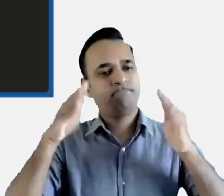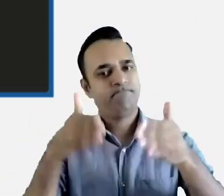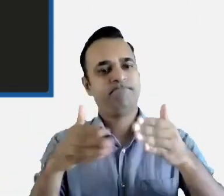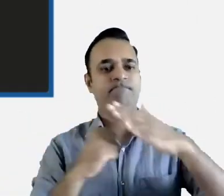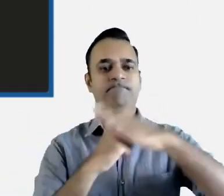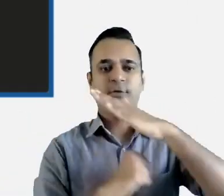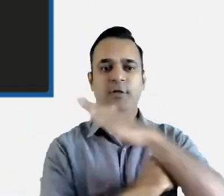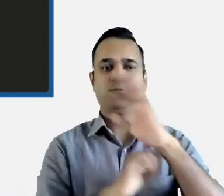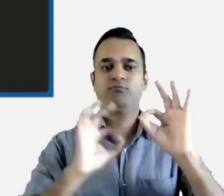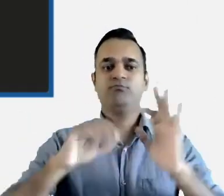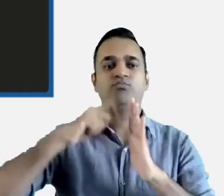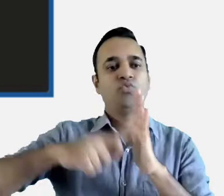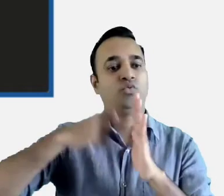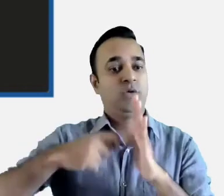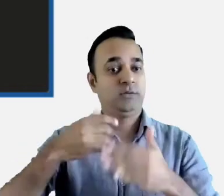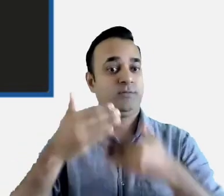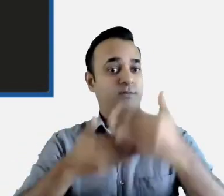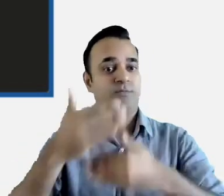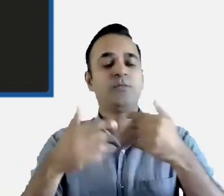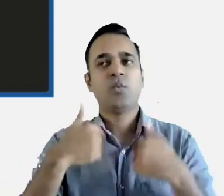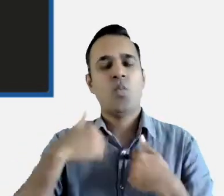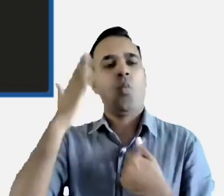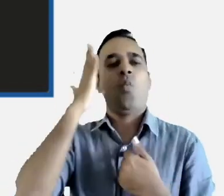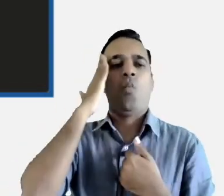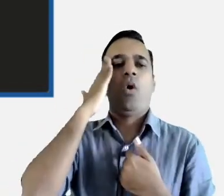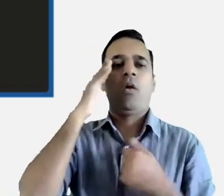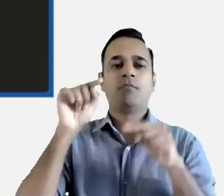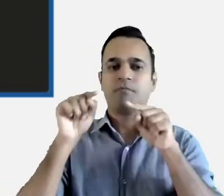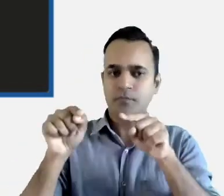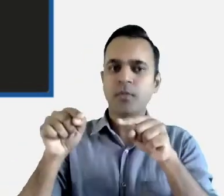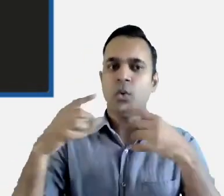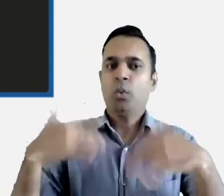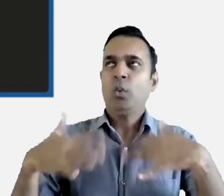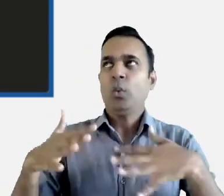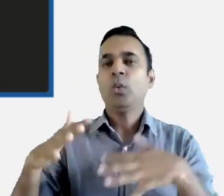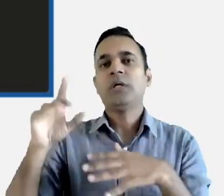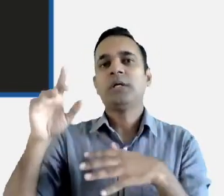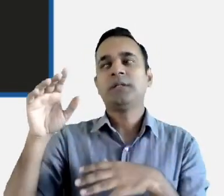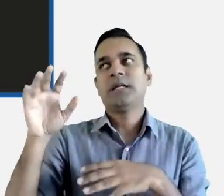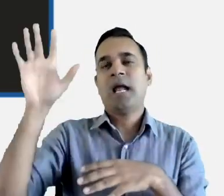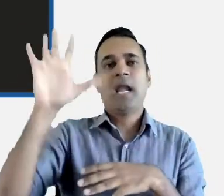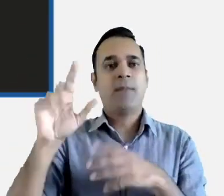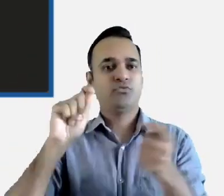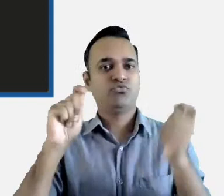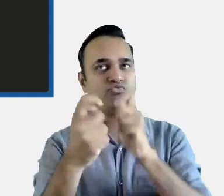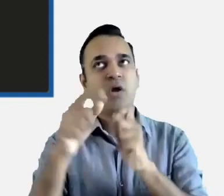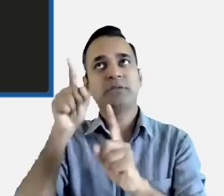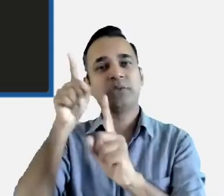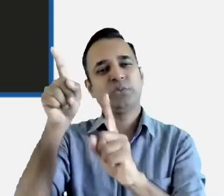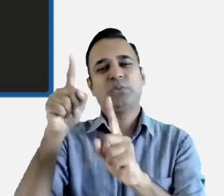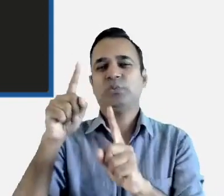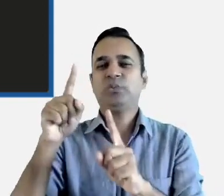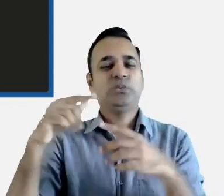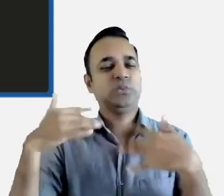más fuertes eventos de riesgos de desastres nos obliga a tener una infraestructura cada